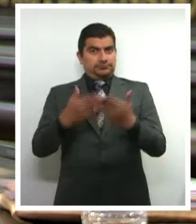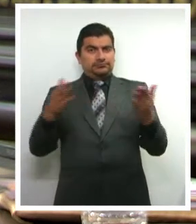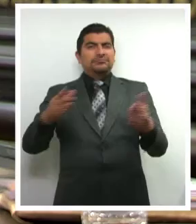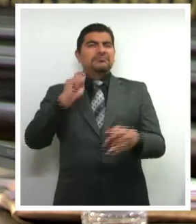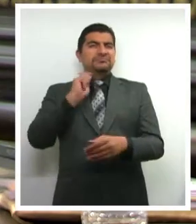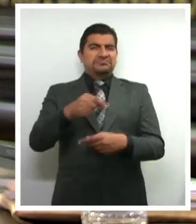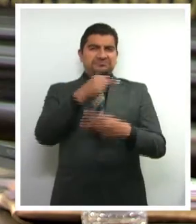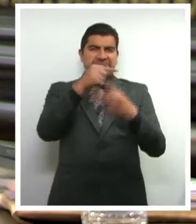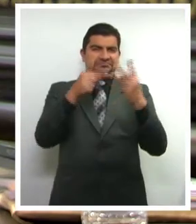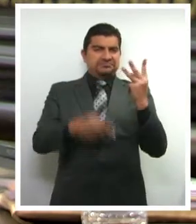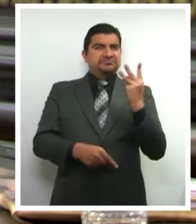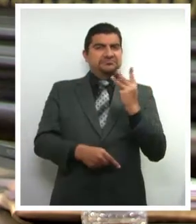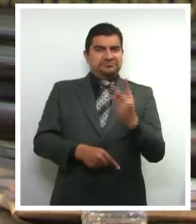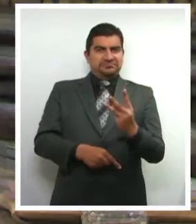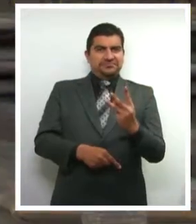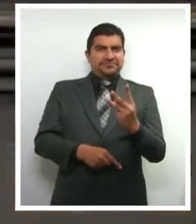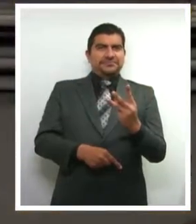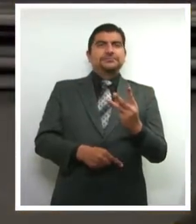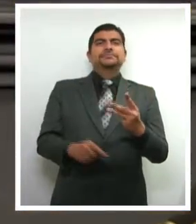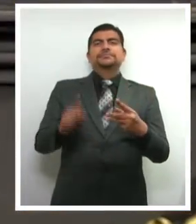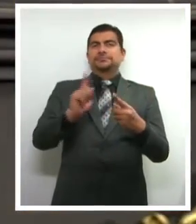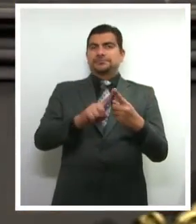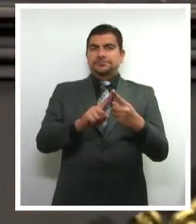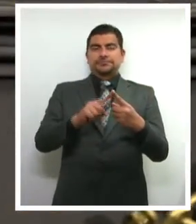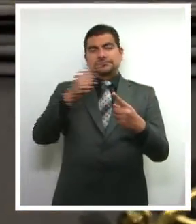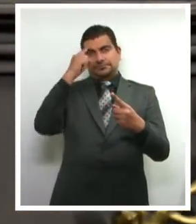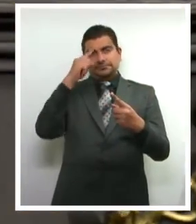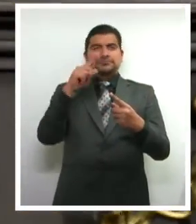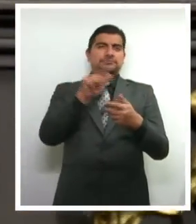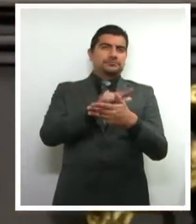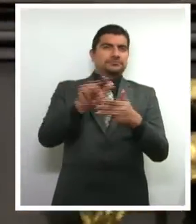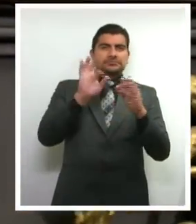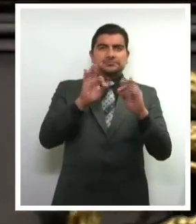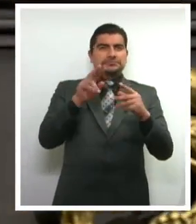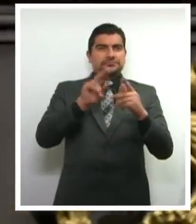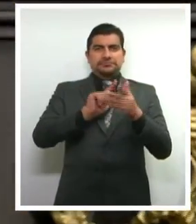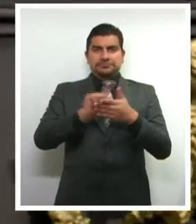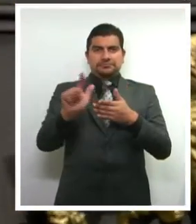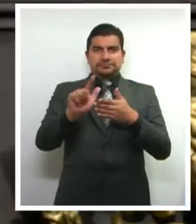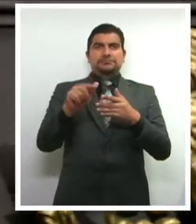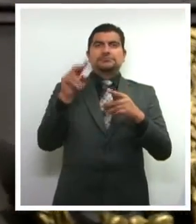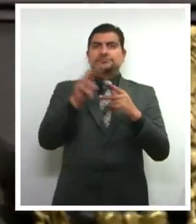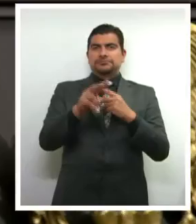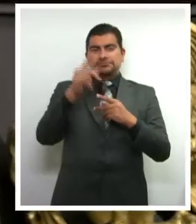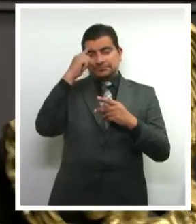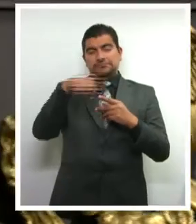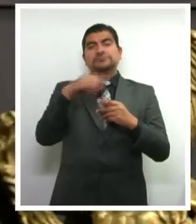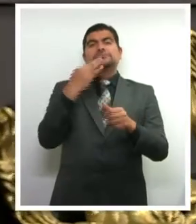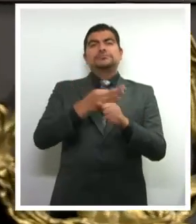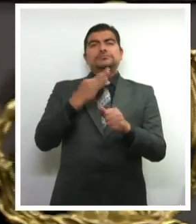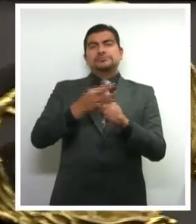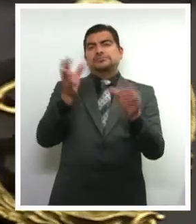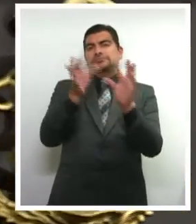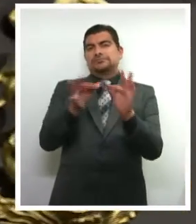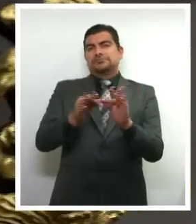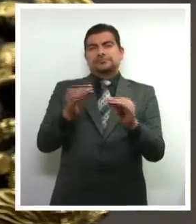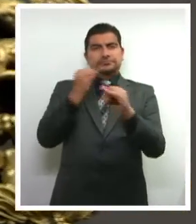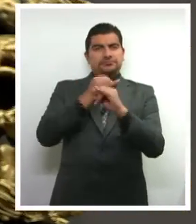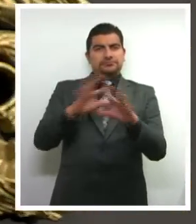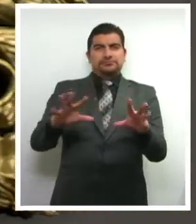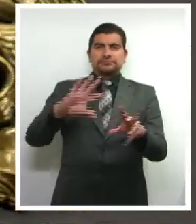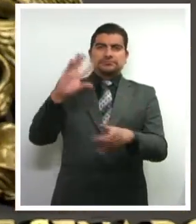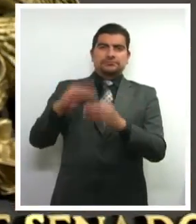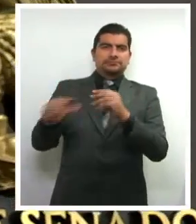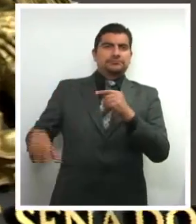3 componentes. 1, transparencia, apertura de los datos e información del gobierno